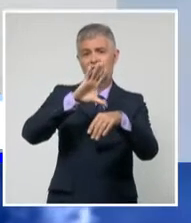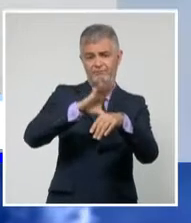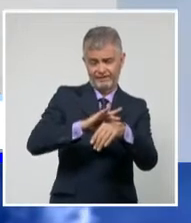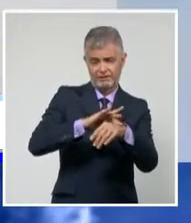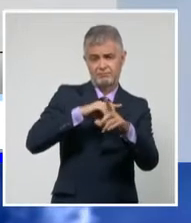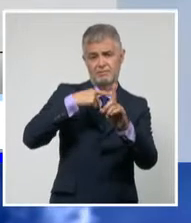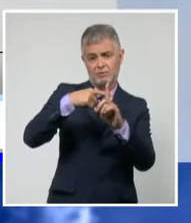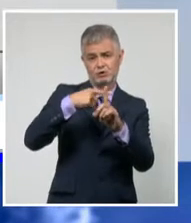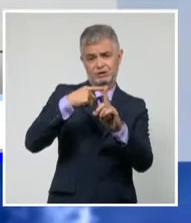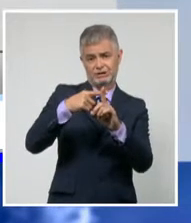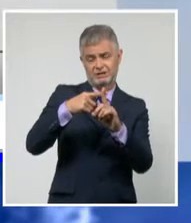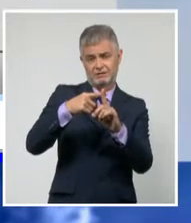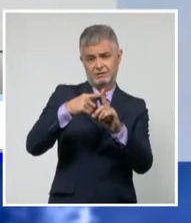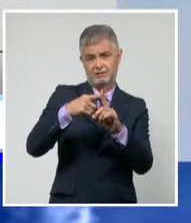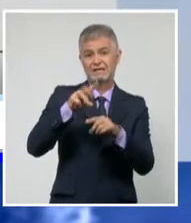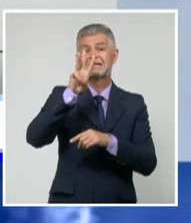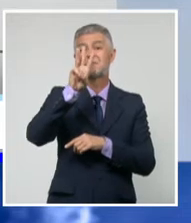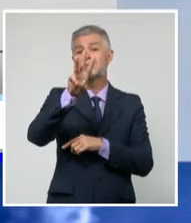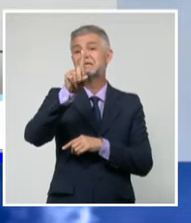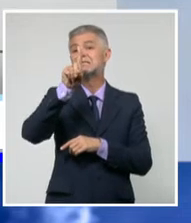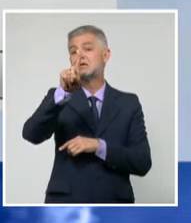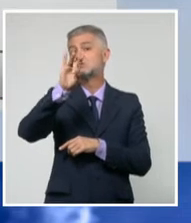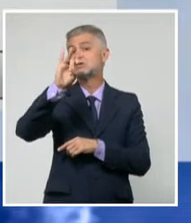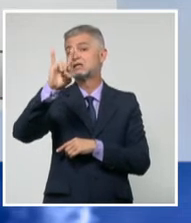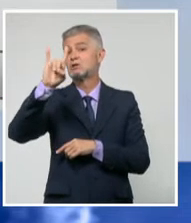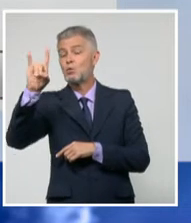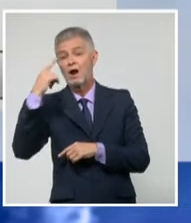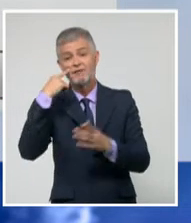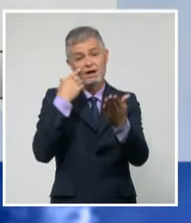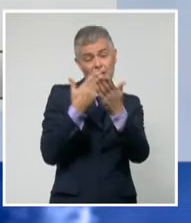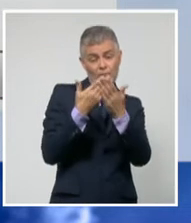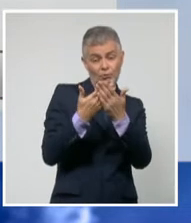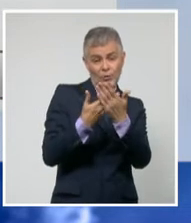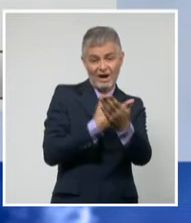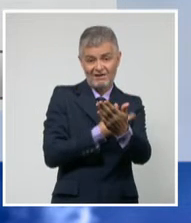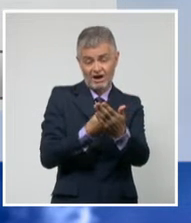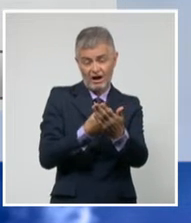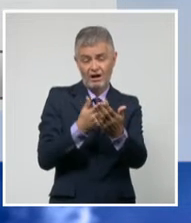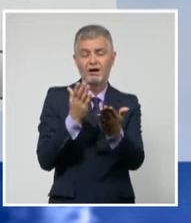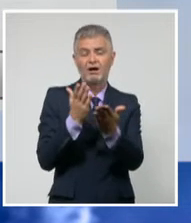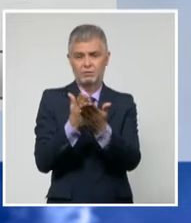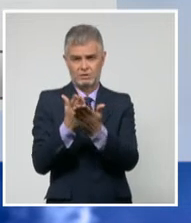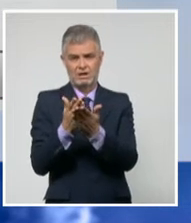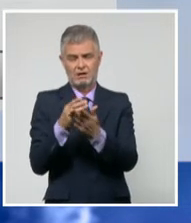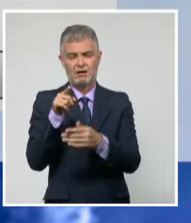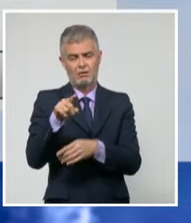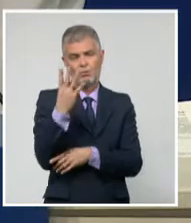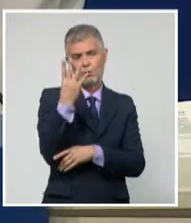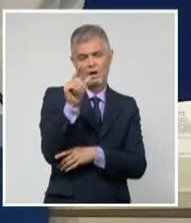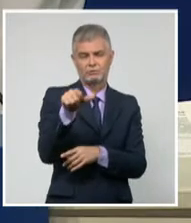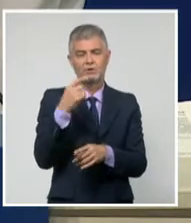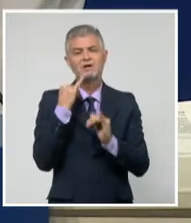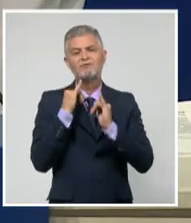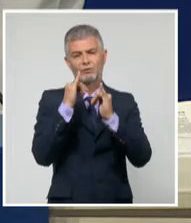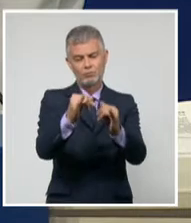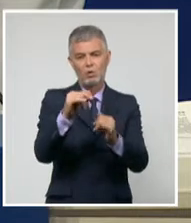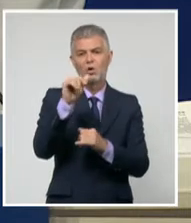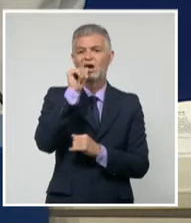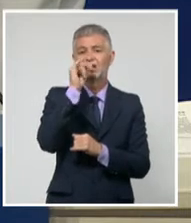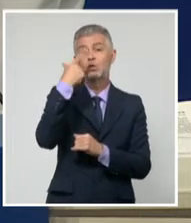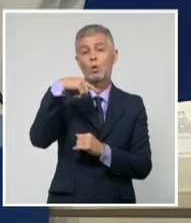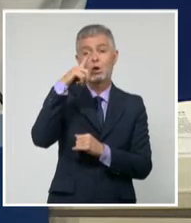a partir de 3.179 muestras estudiadas, según informara el doctor Francisco Durán García, director